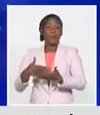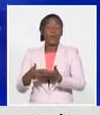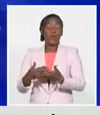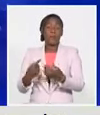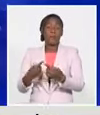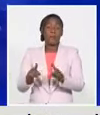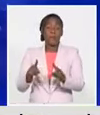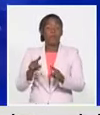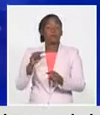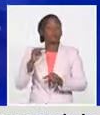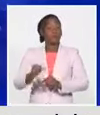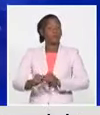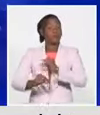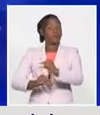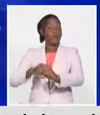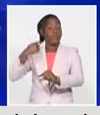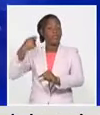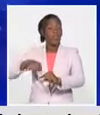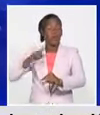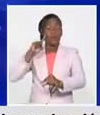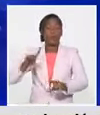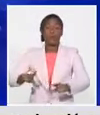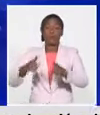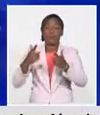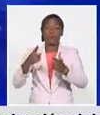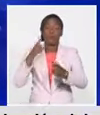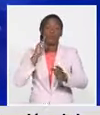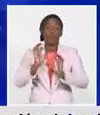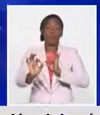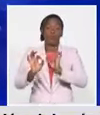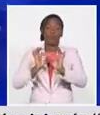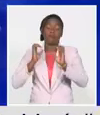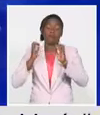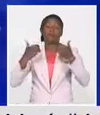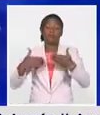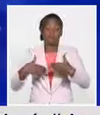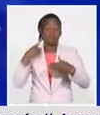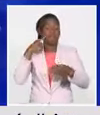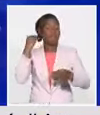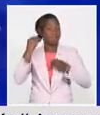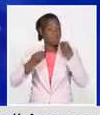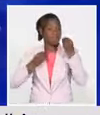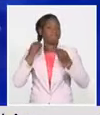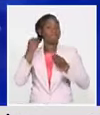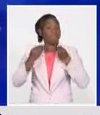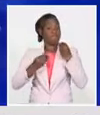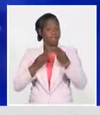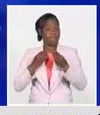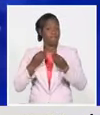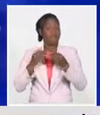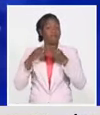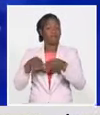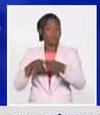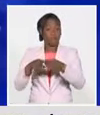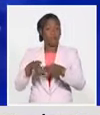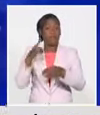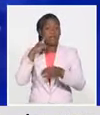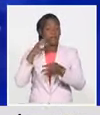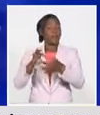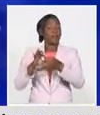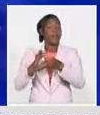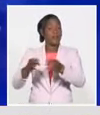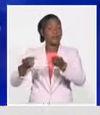la Abdala, pero es bastante preocupante lo que ocurre hoy en Granma. Así es, pero